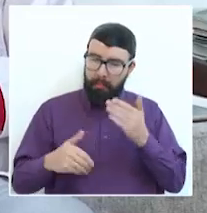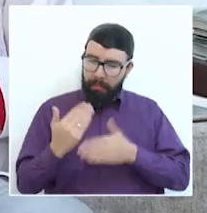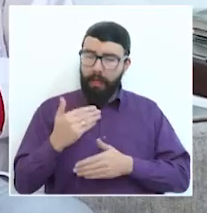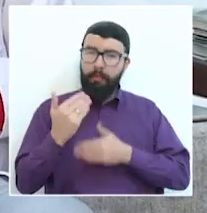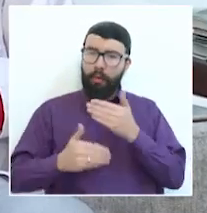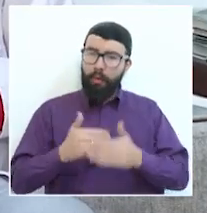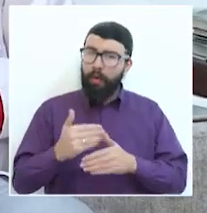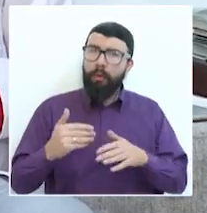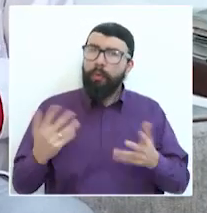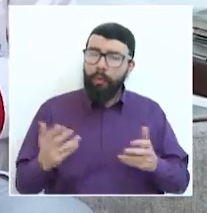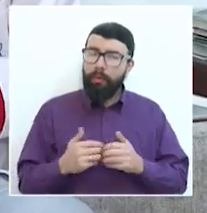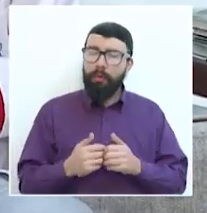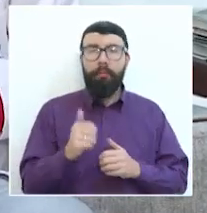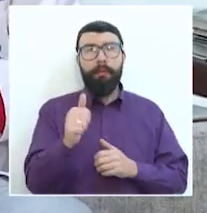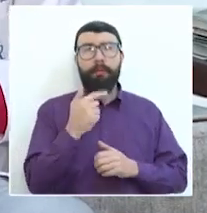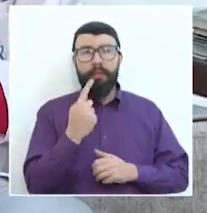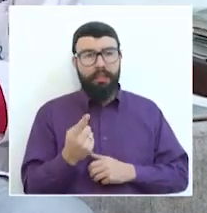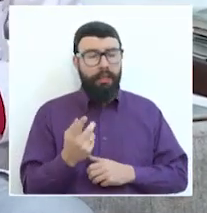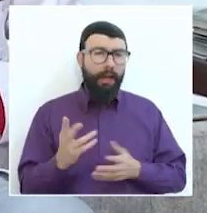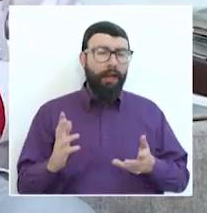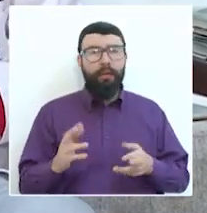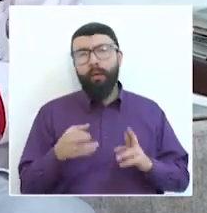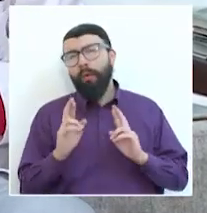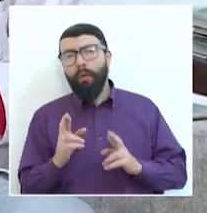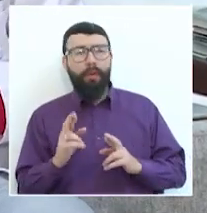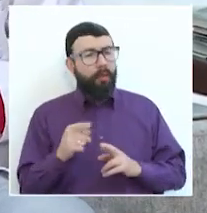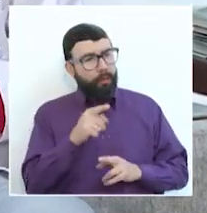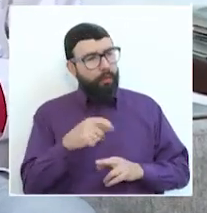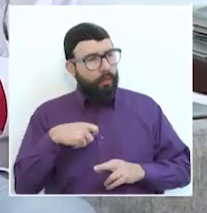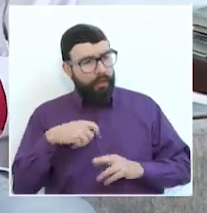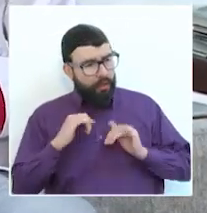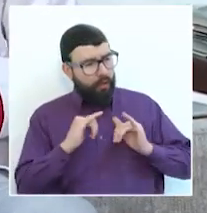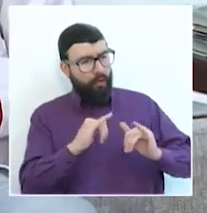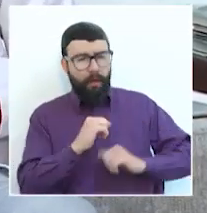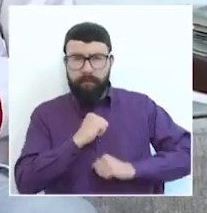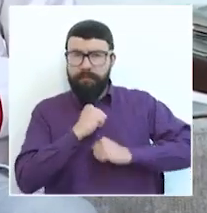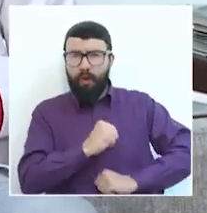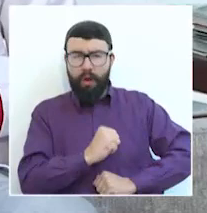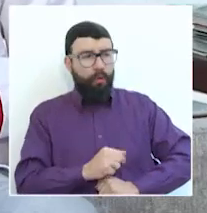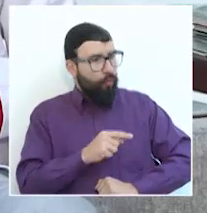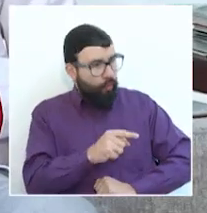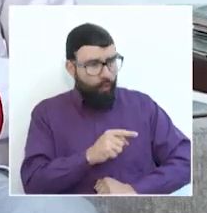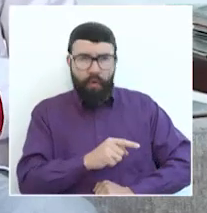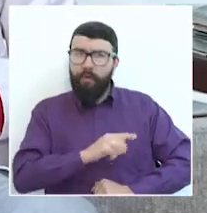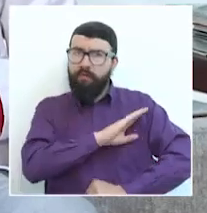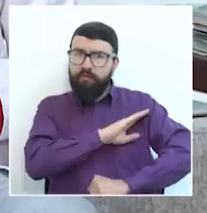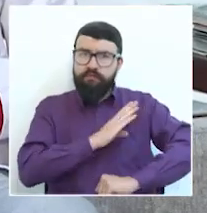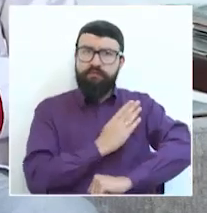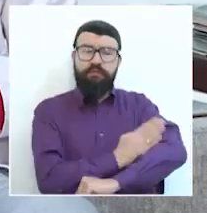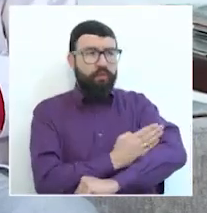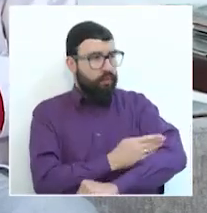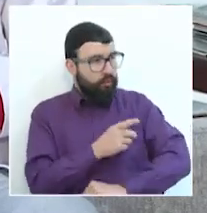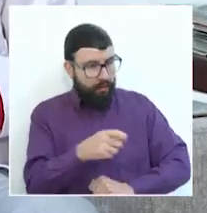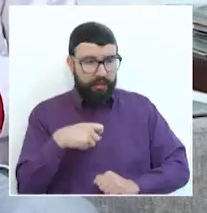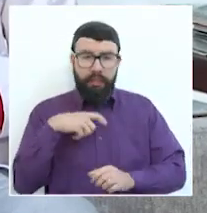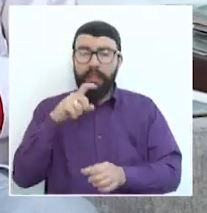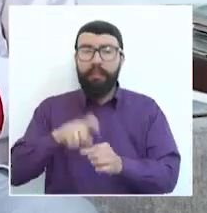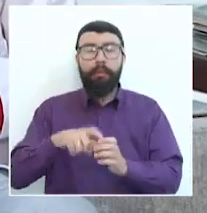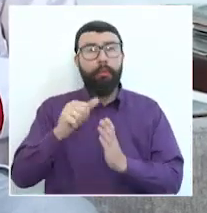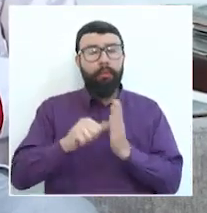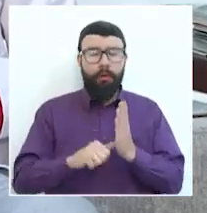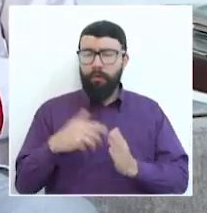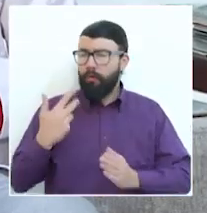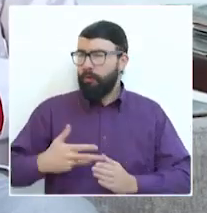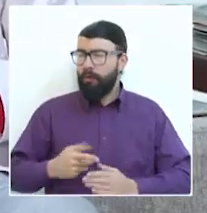proceso para ustedes decir, ay, qué bueno uno tener toda esa fuerza, y van a ver cómo aguantó en ese programa, con